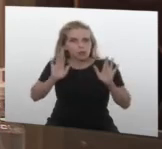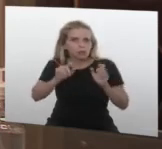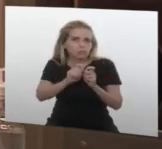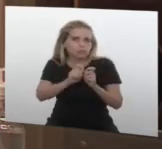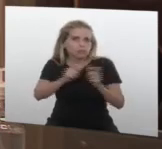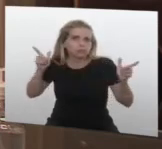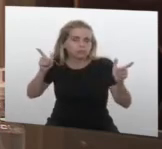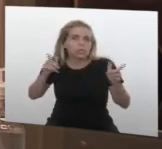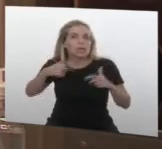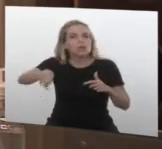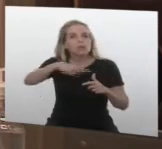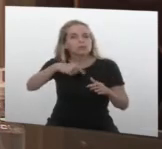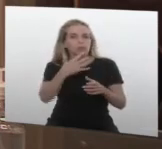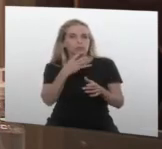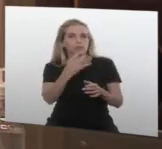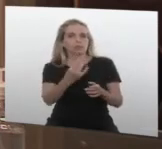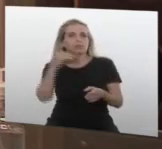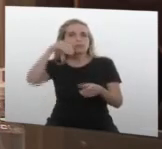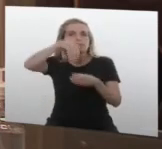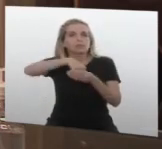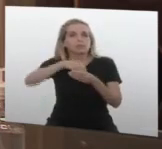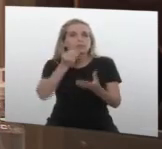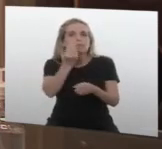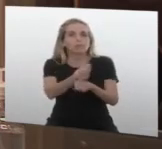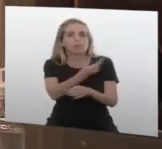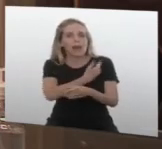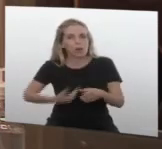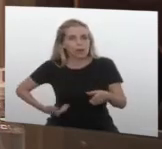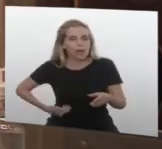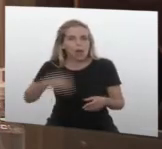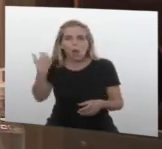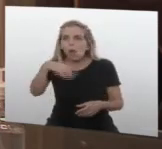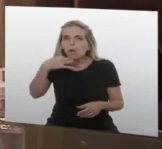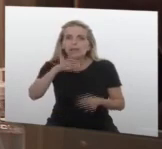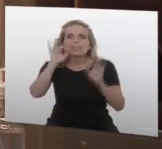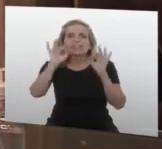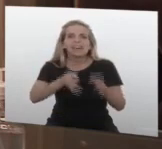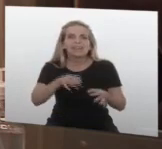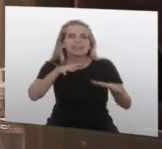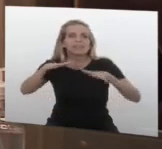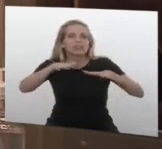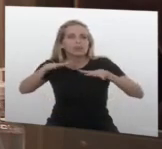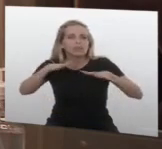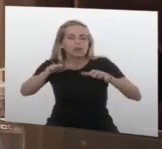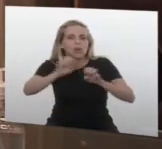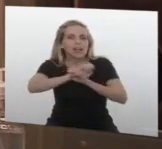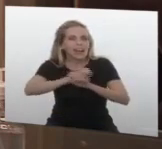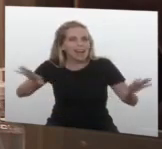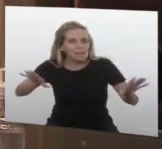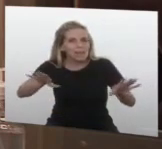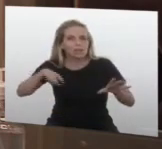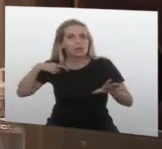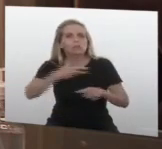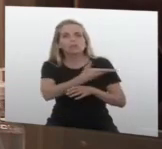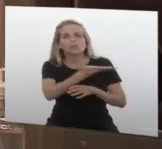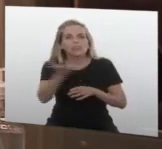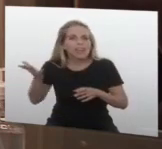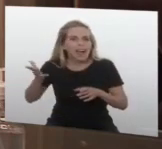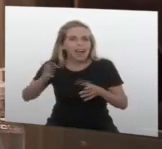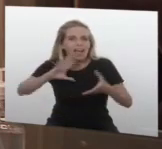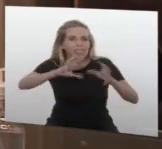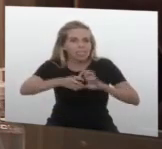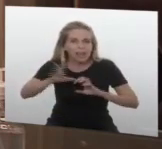tratando de conseguir vacunas, tratando de vacunar la mayor cantidad de gente posible, en la menor cantidad de tiempo,